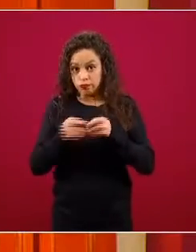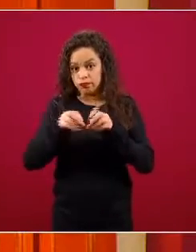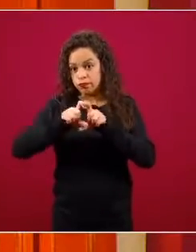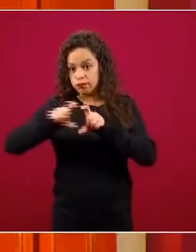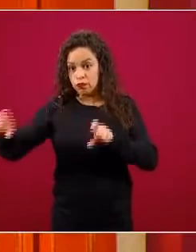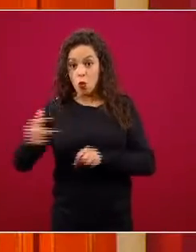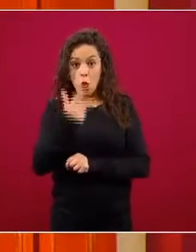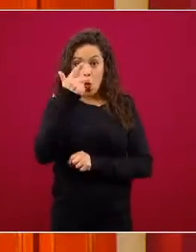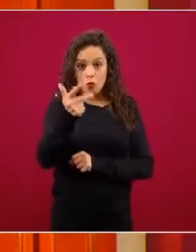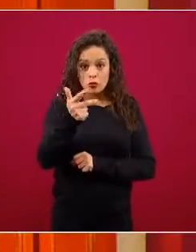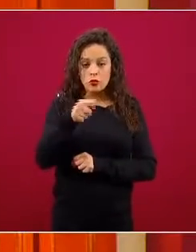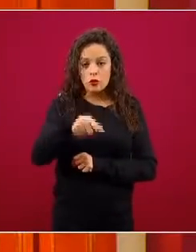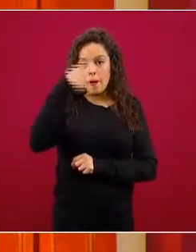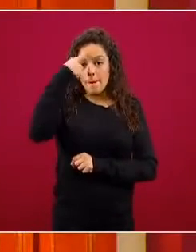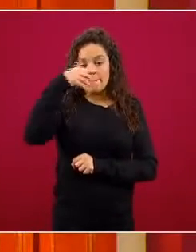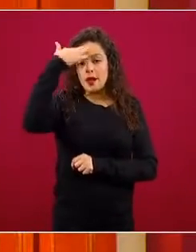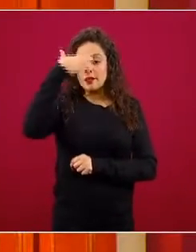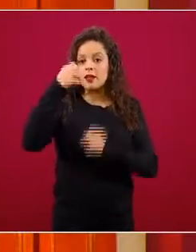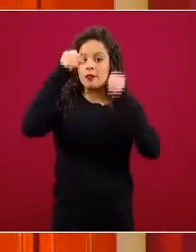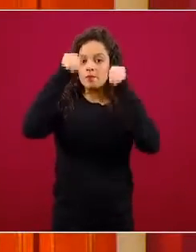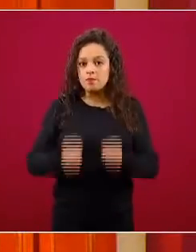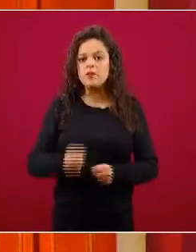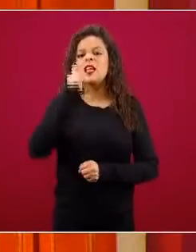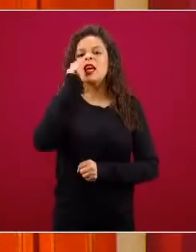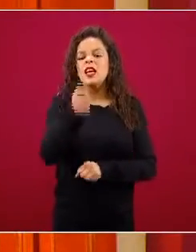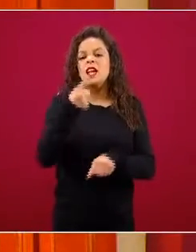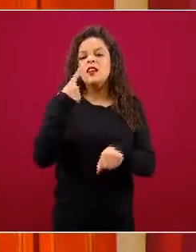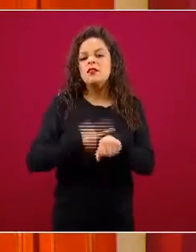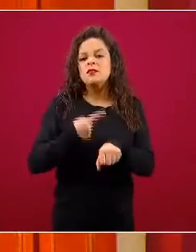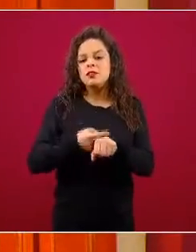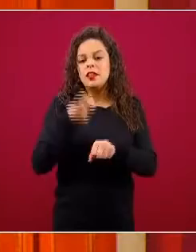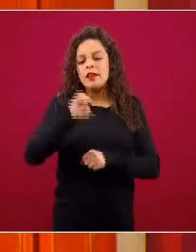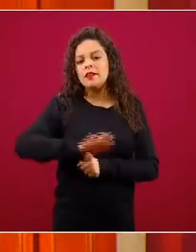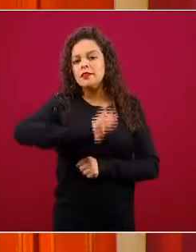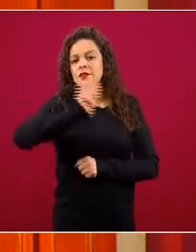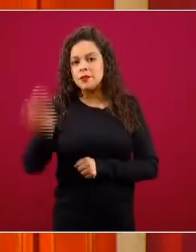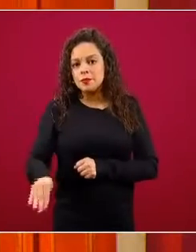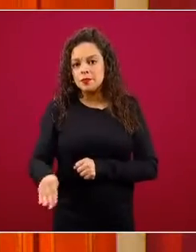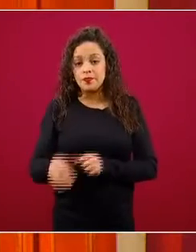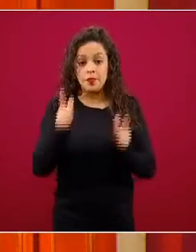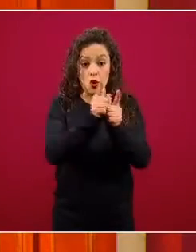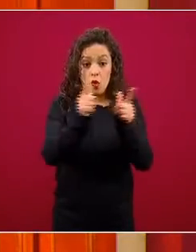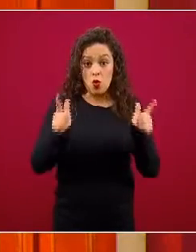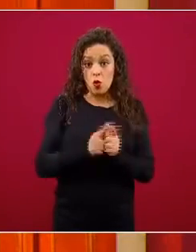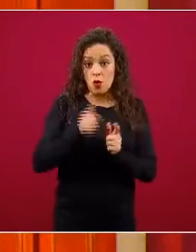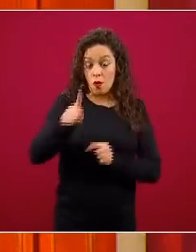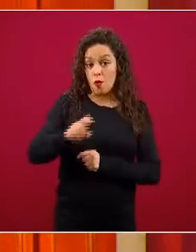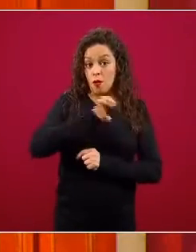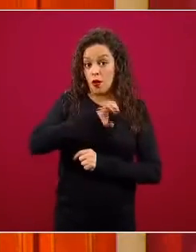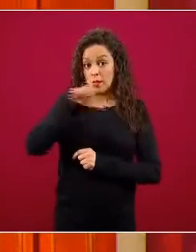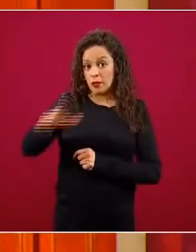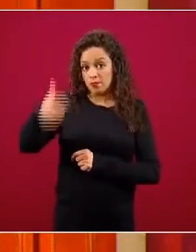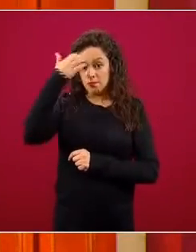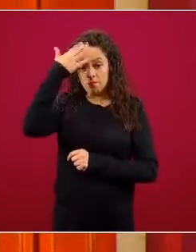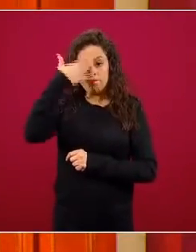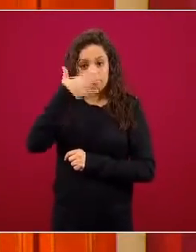o ratificación de la causa de muerte. Y hay un grupo especializado de personas que se conocen como